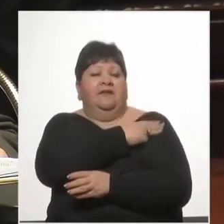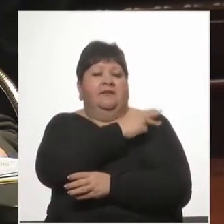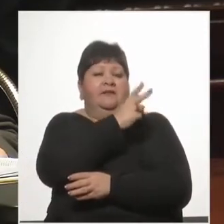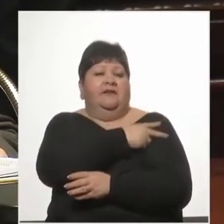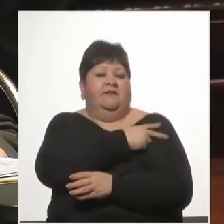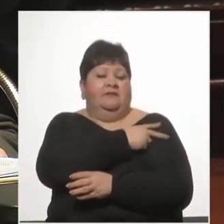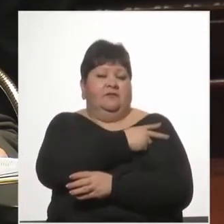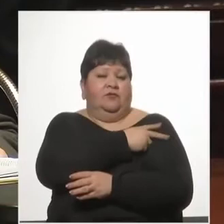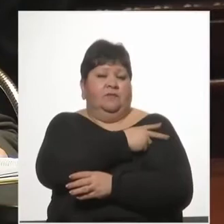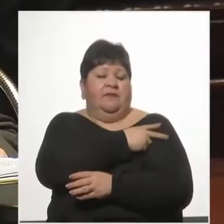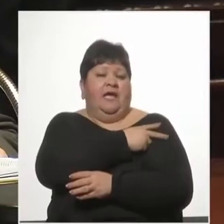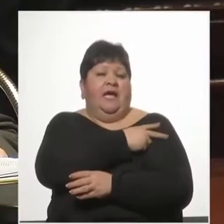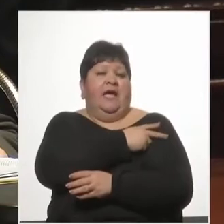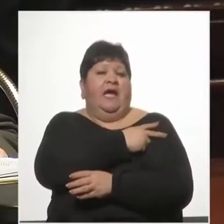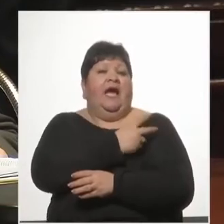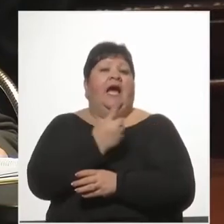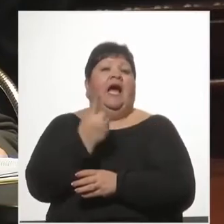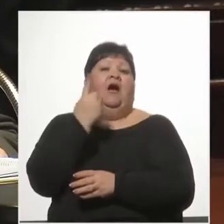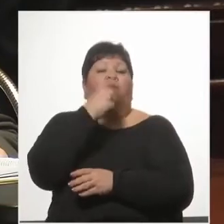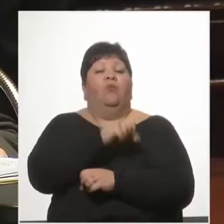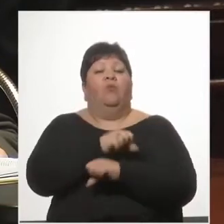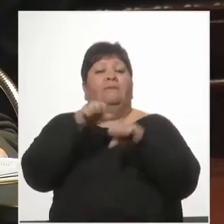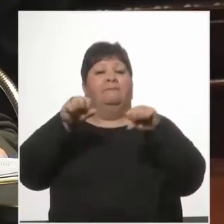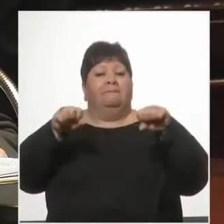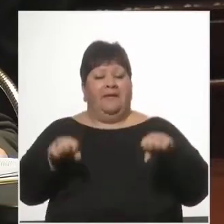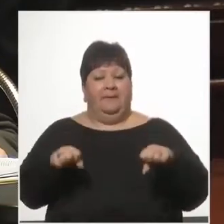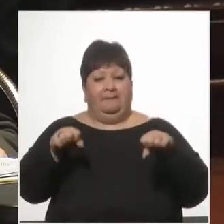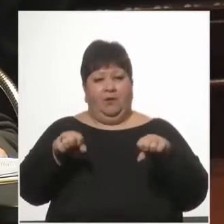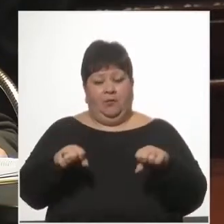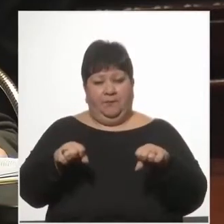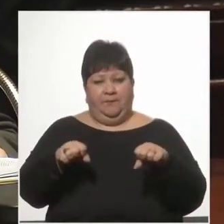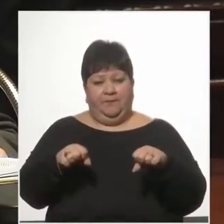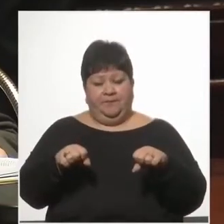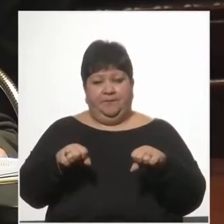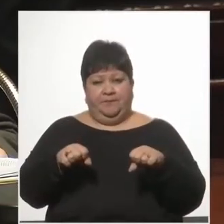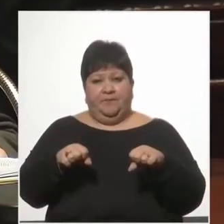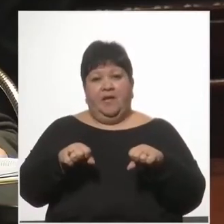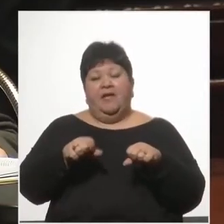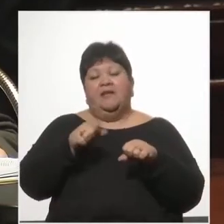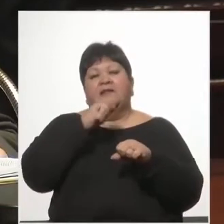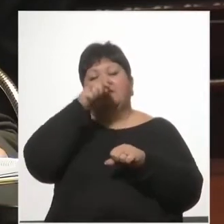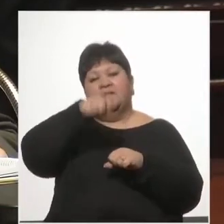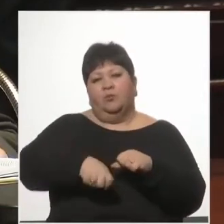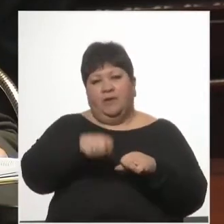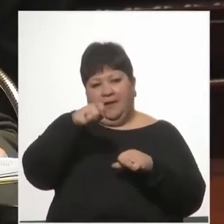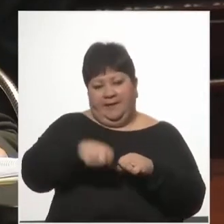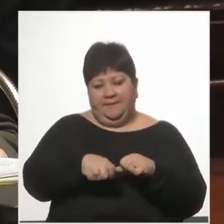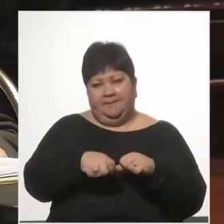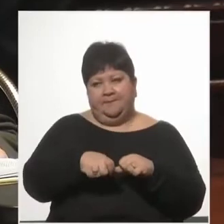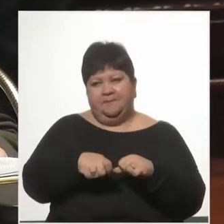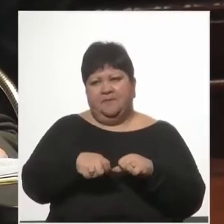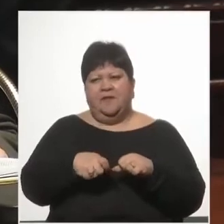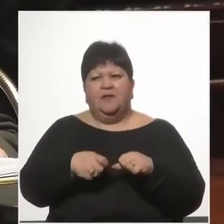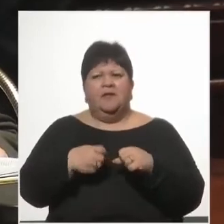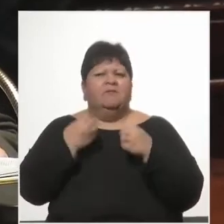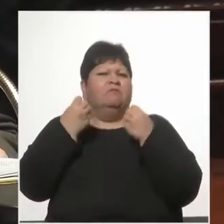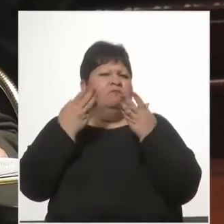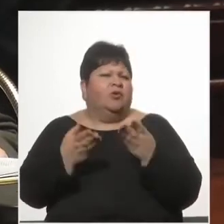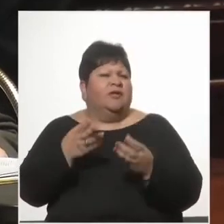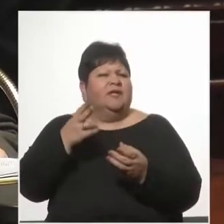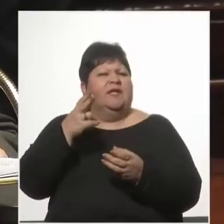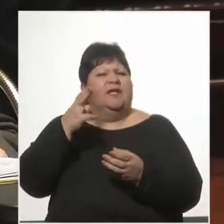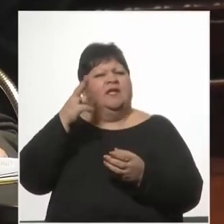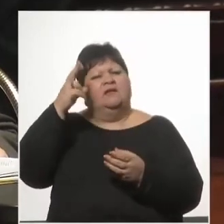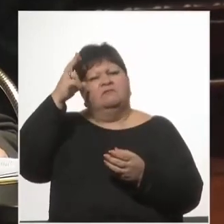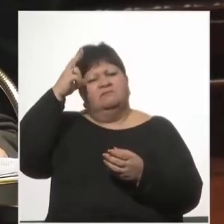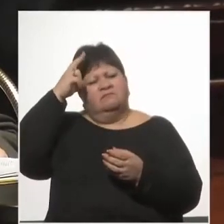Honor. No lo releva por el contenido de las actas, por las declaraciones de Gavazo. ¿Por qué razón el presidente Vázquez no